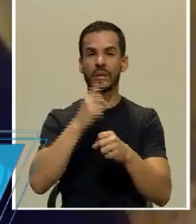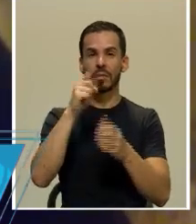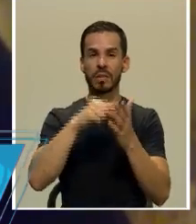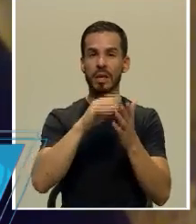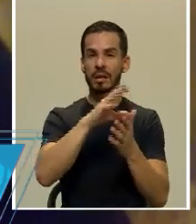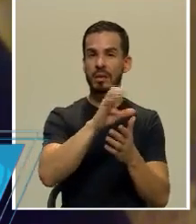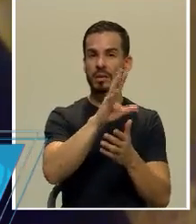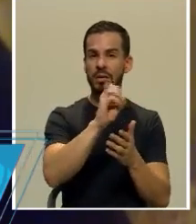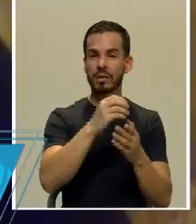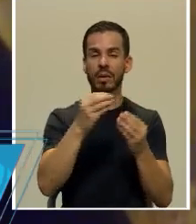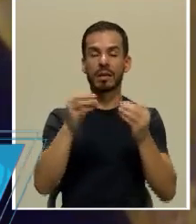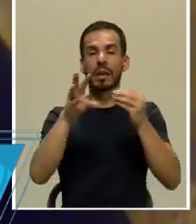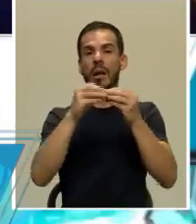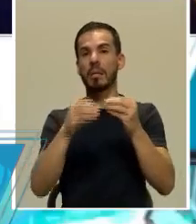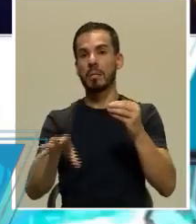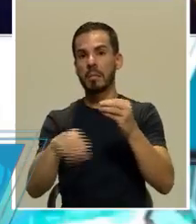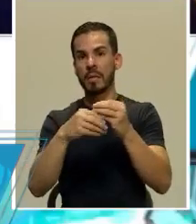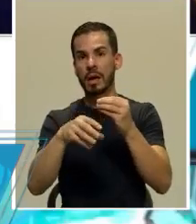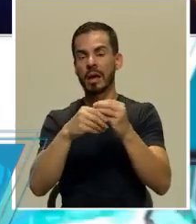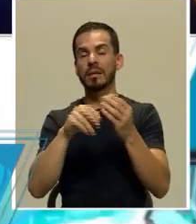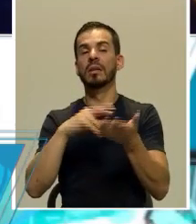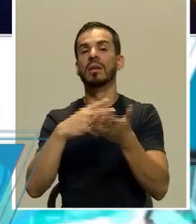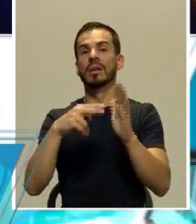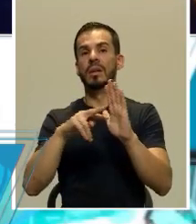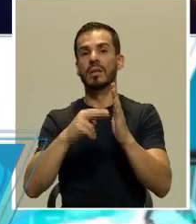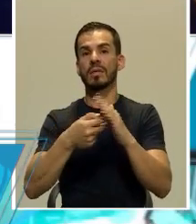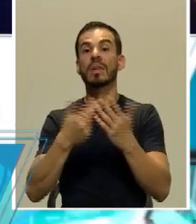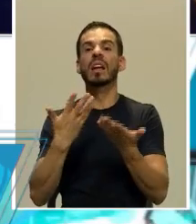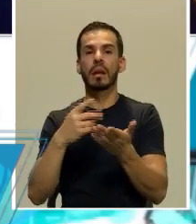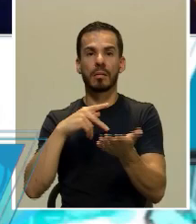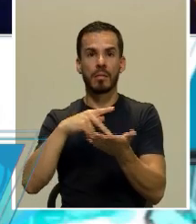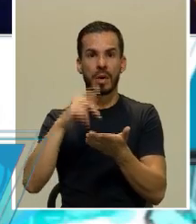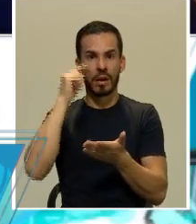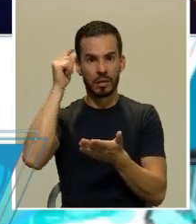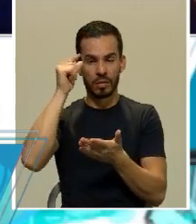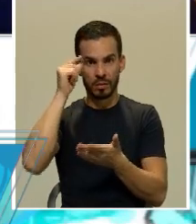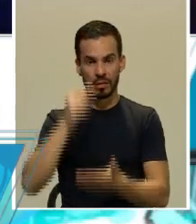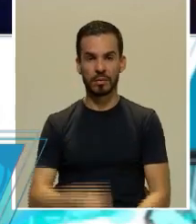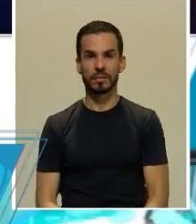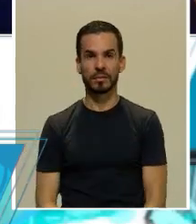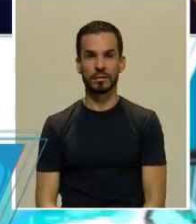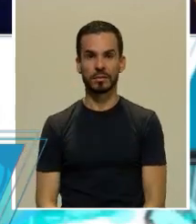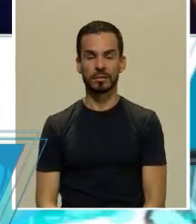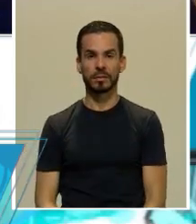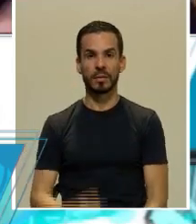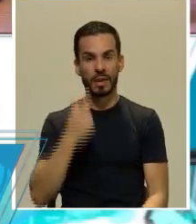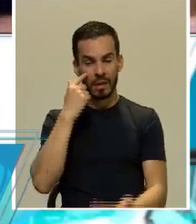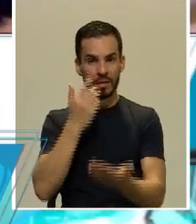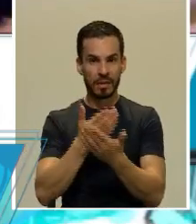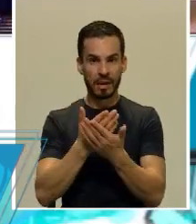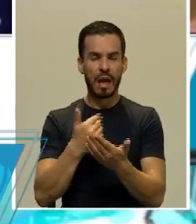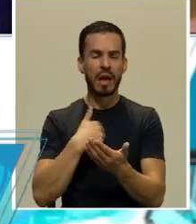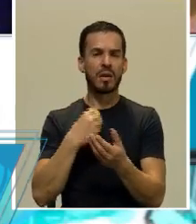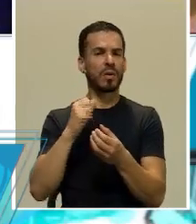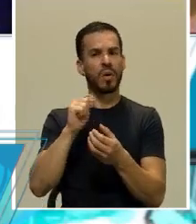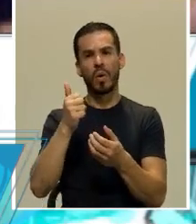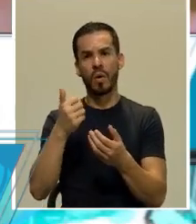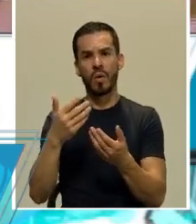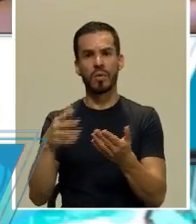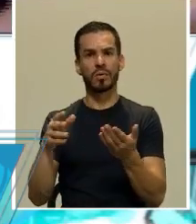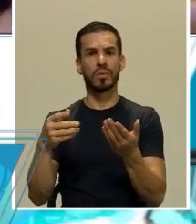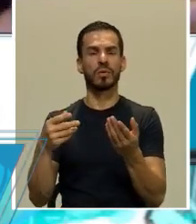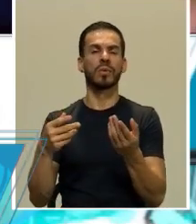son 1.550 más lo que vaya a ser definido como el subsidio. evidentemente hay un montón de otros